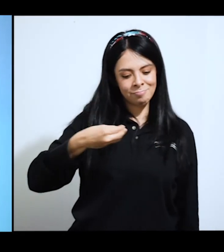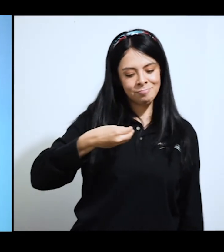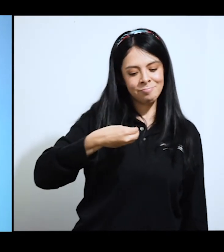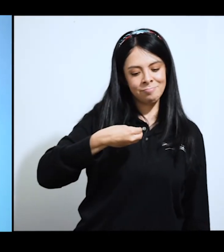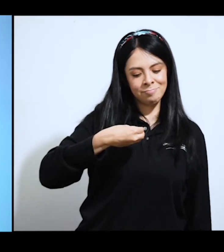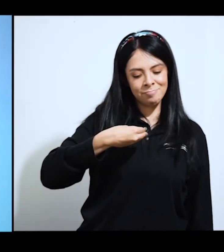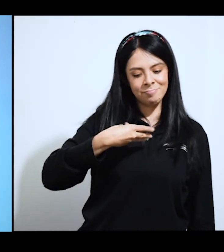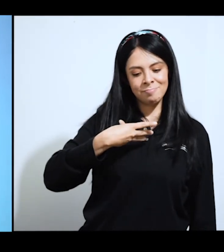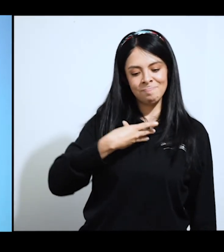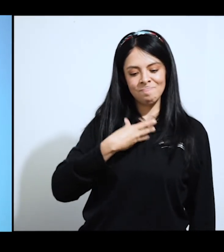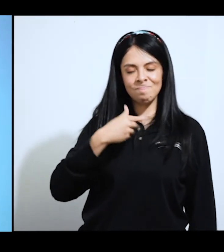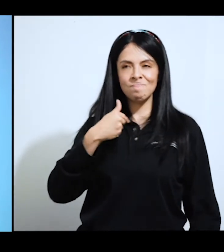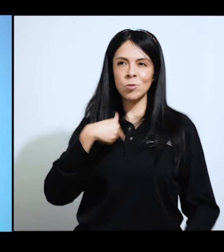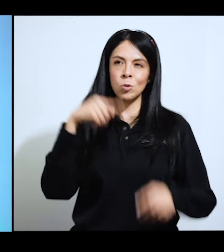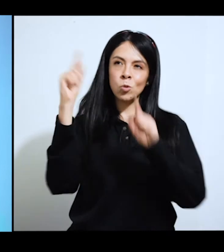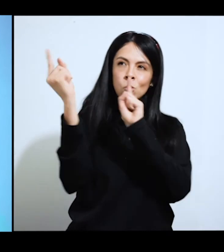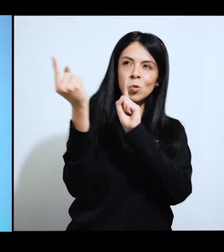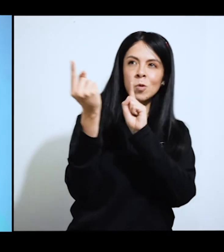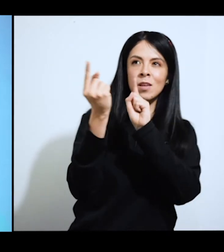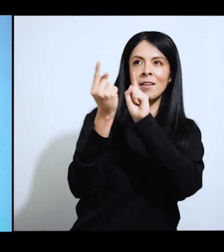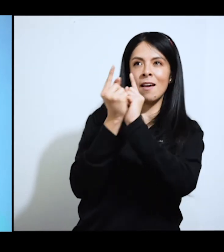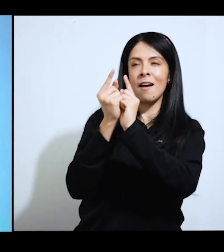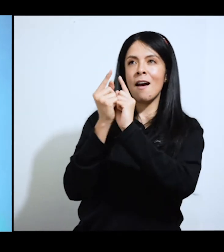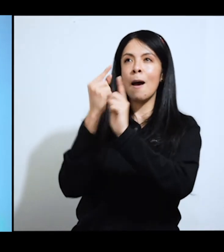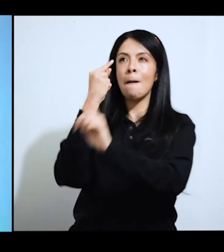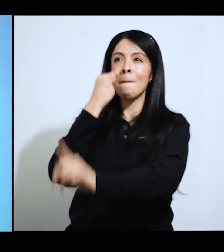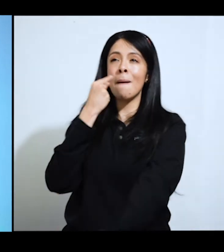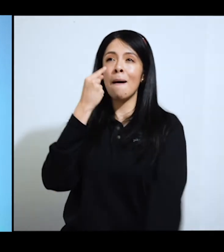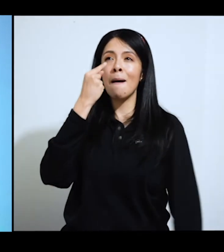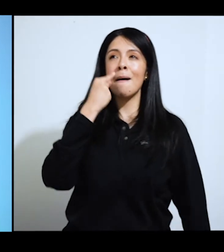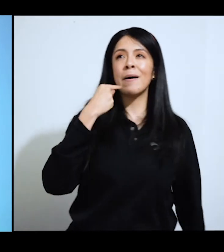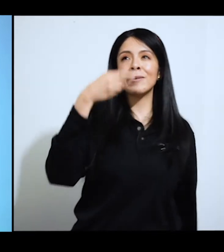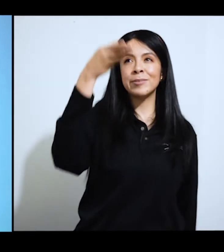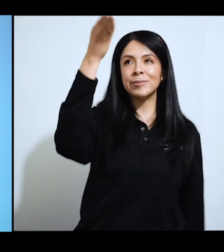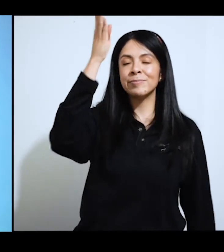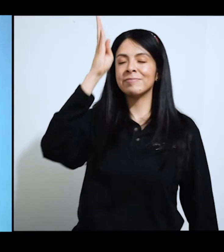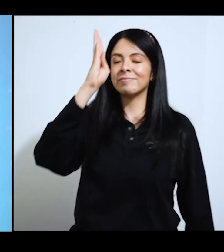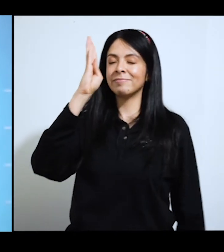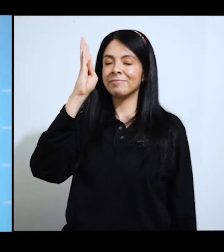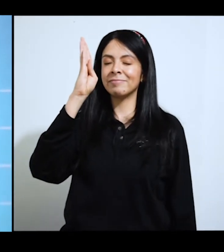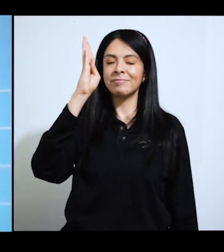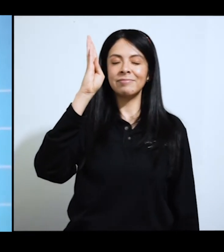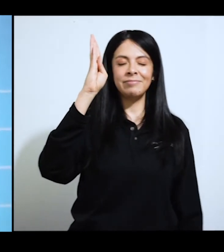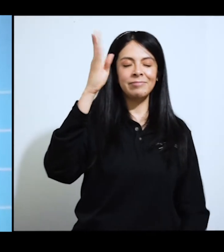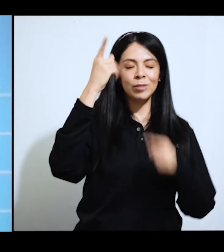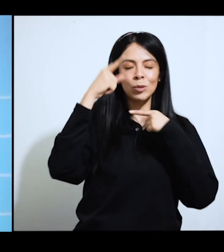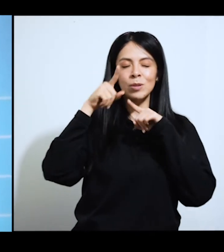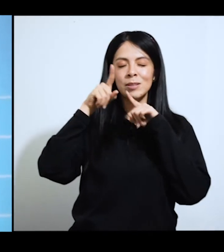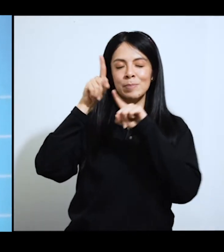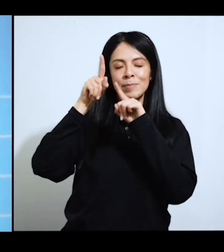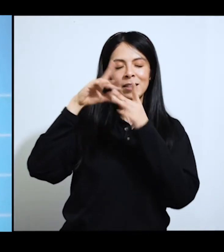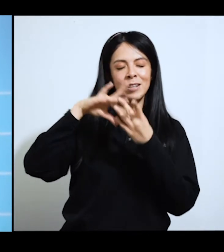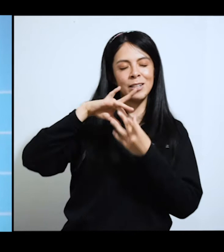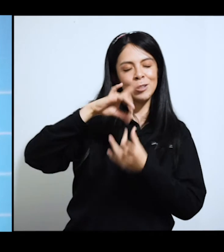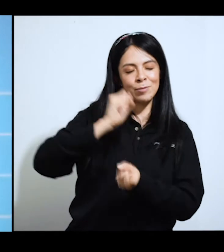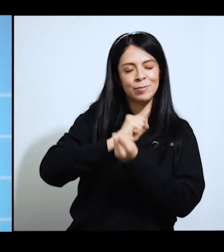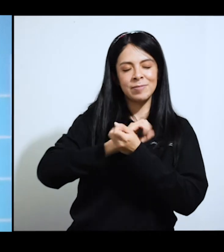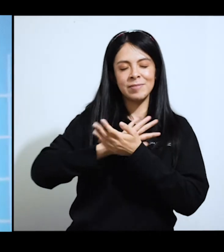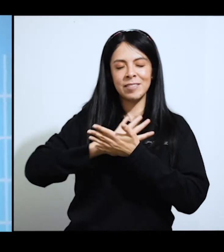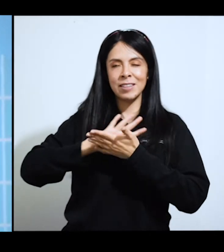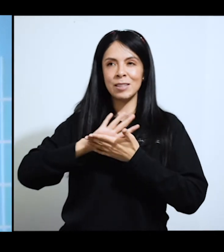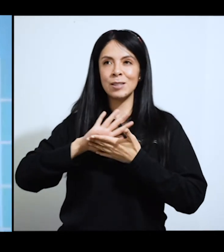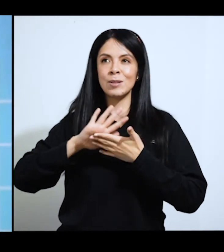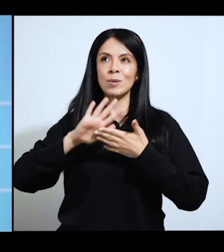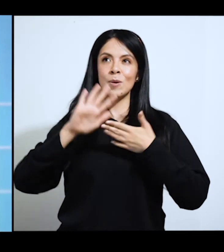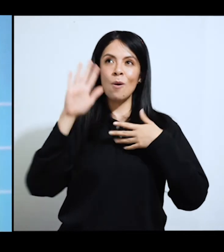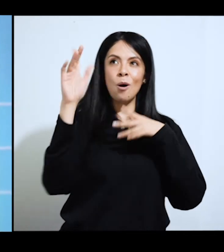Vuelvo a ti, Abba, Padre. Tu espíritu me hizo